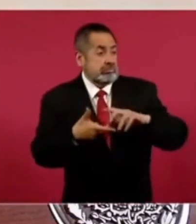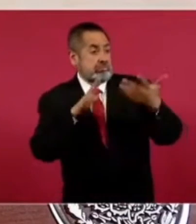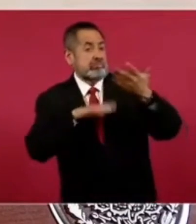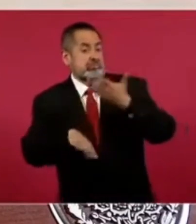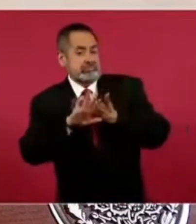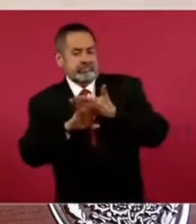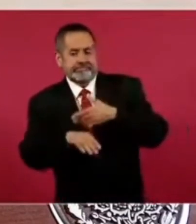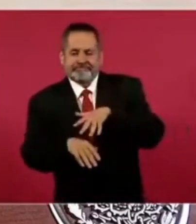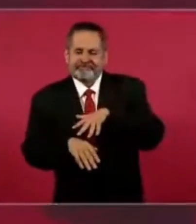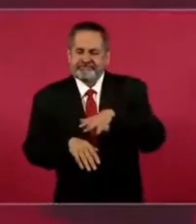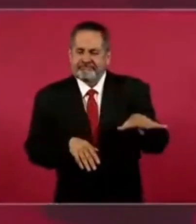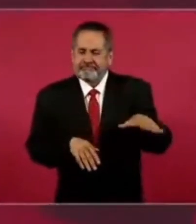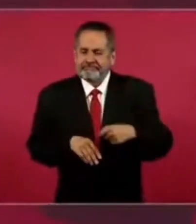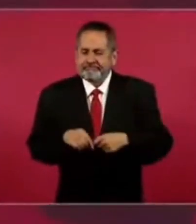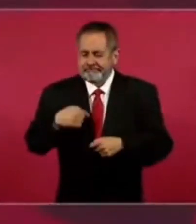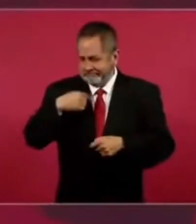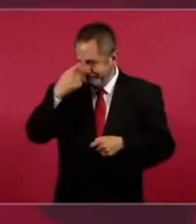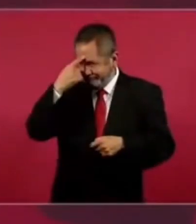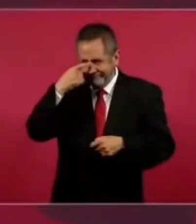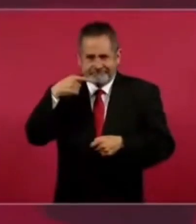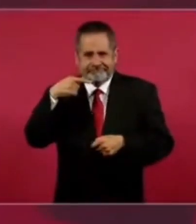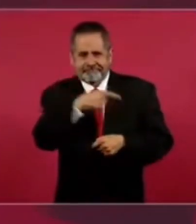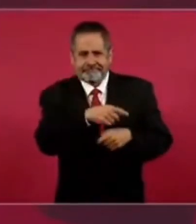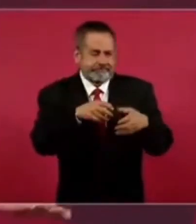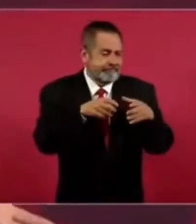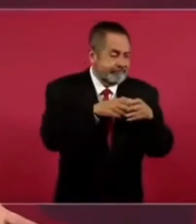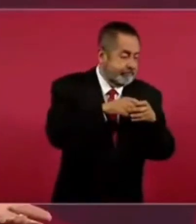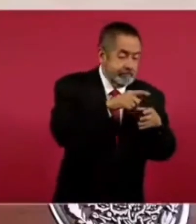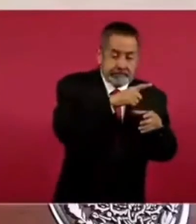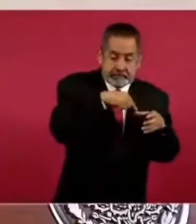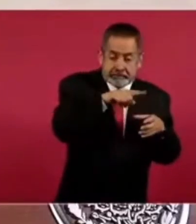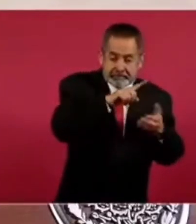Los que tramaron eso no están pensando